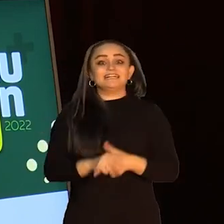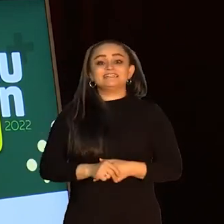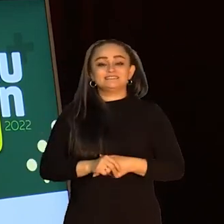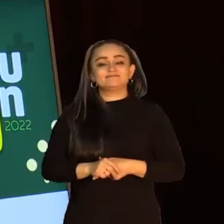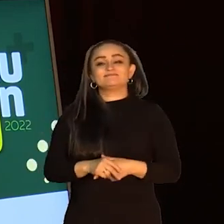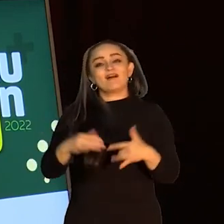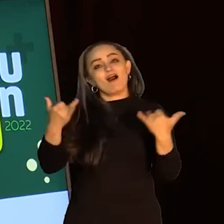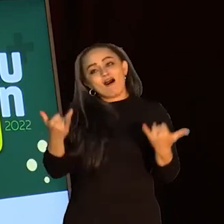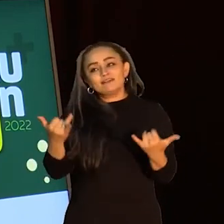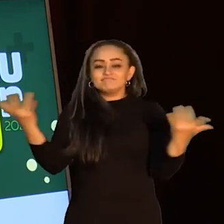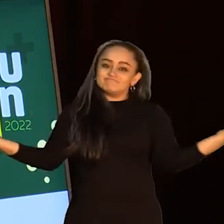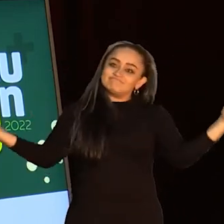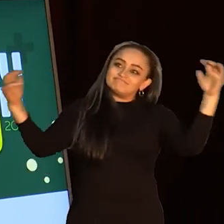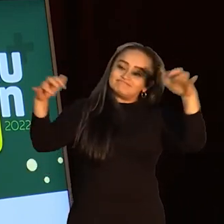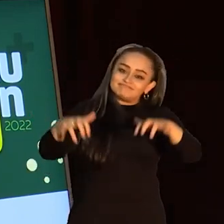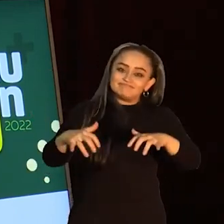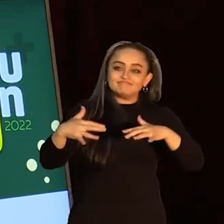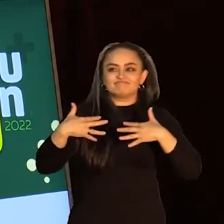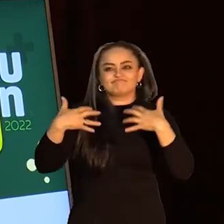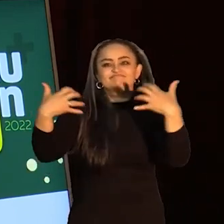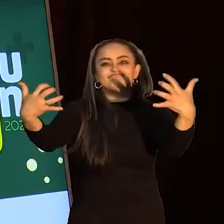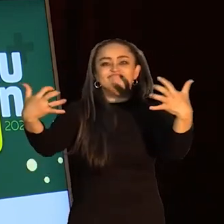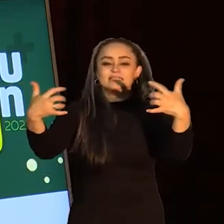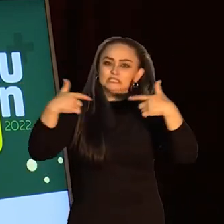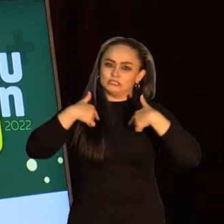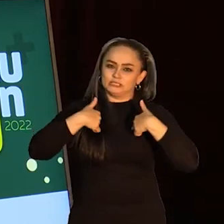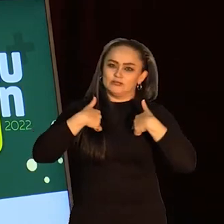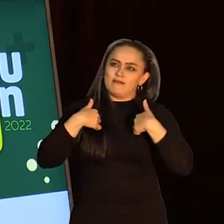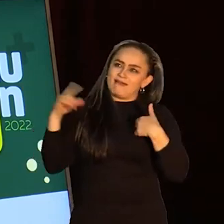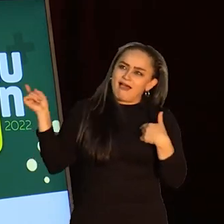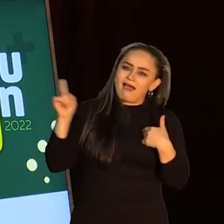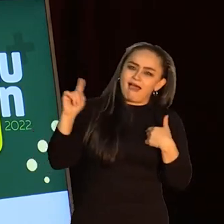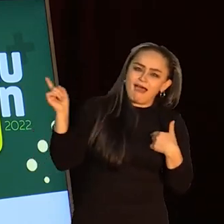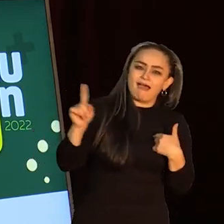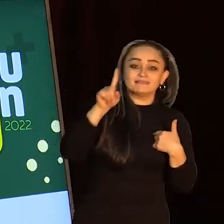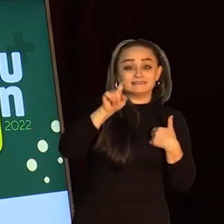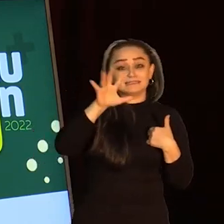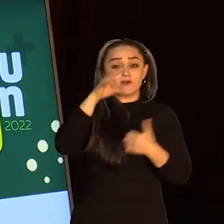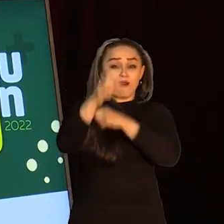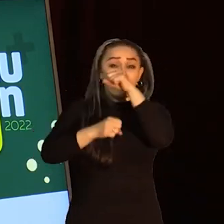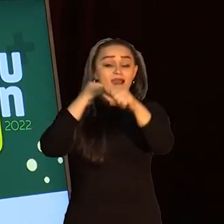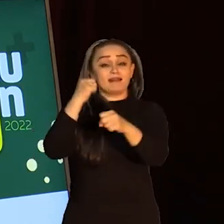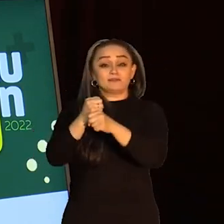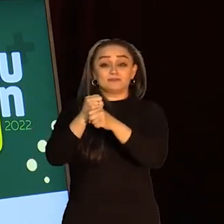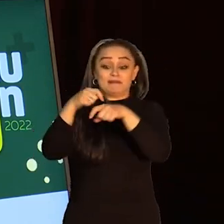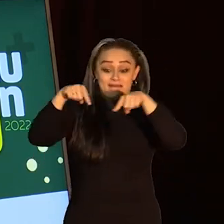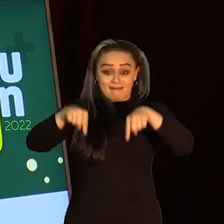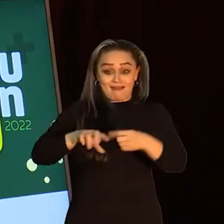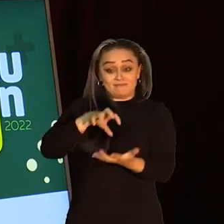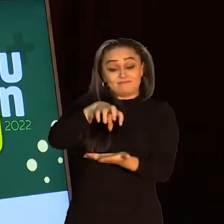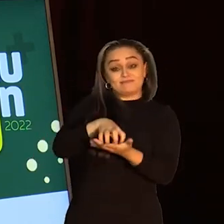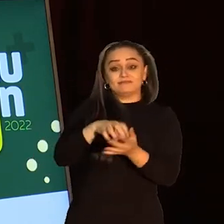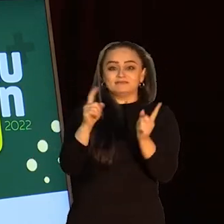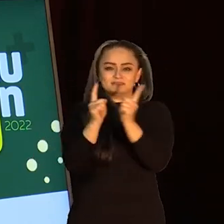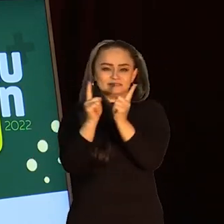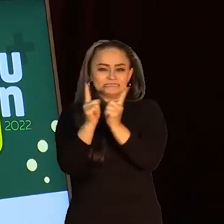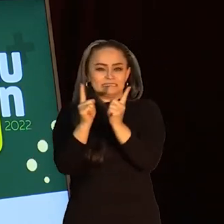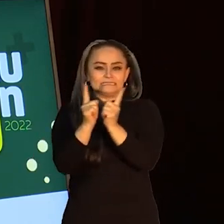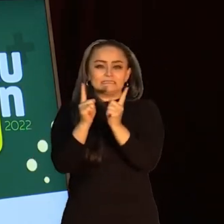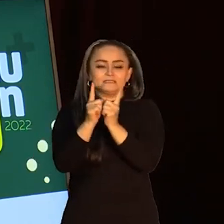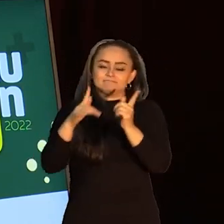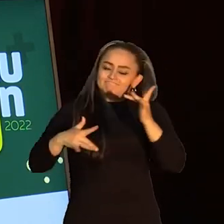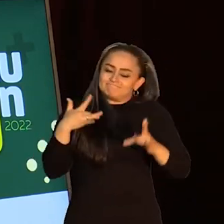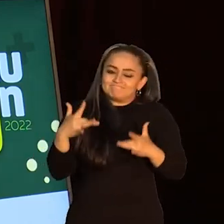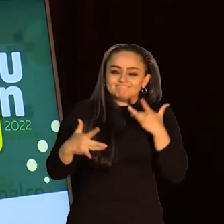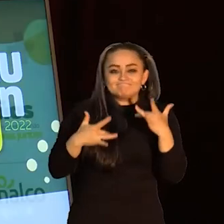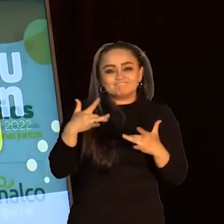Y que estemos reunidos celebrando 65 años de existencia como caja de compensación nos lleva a